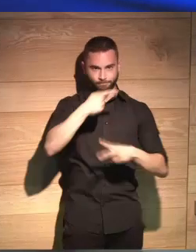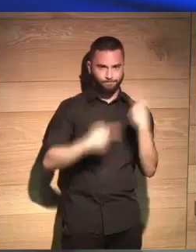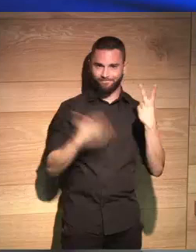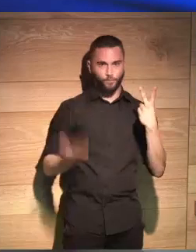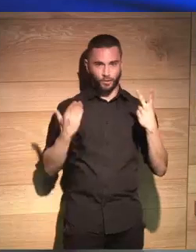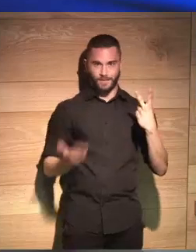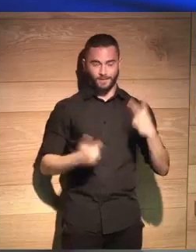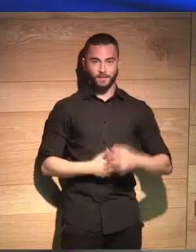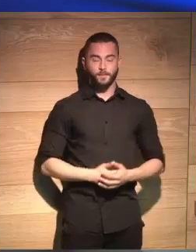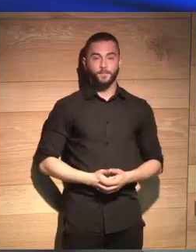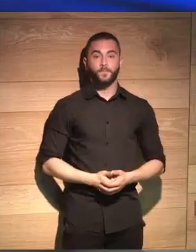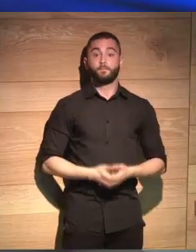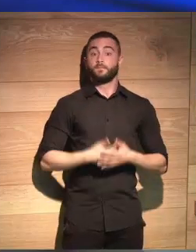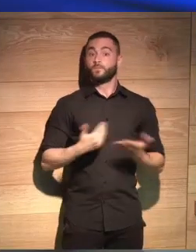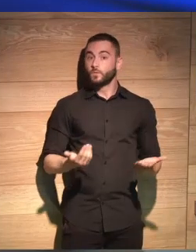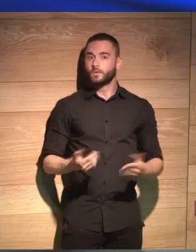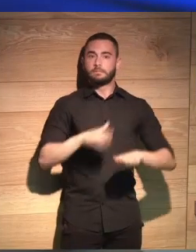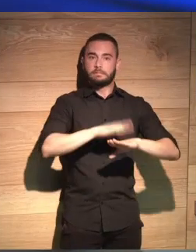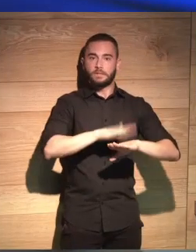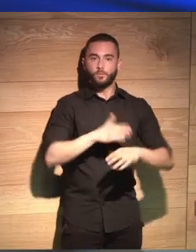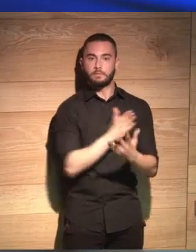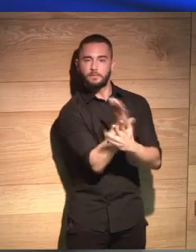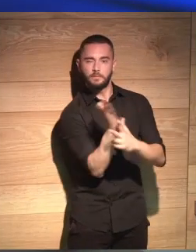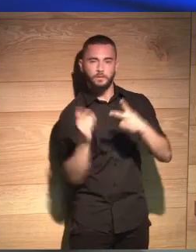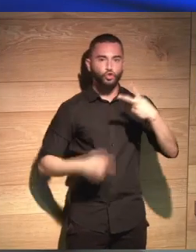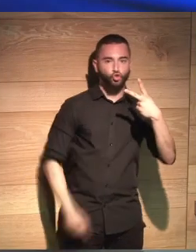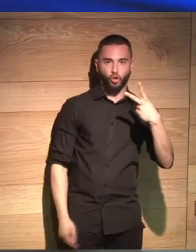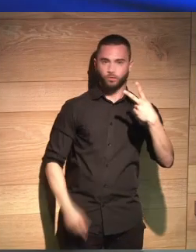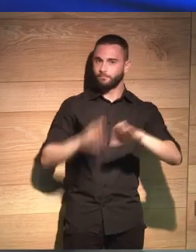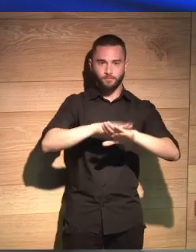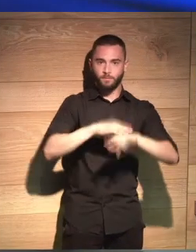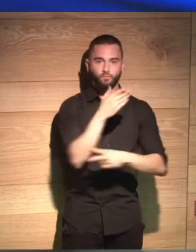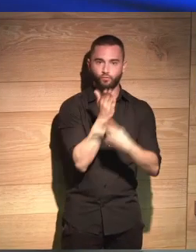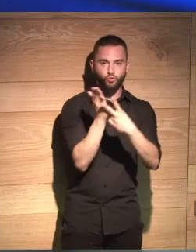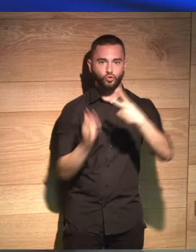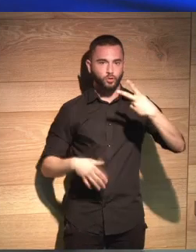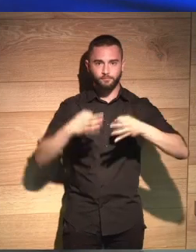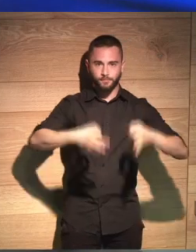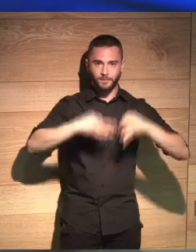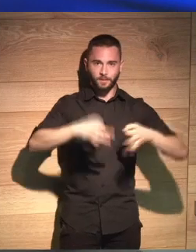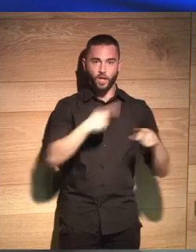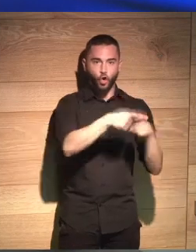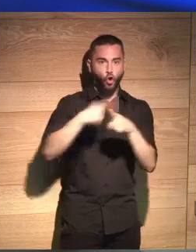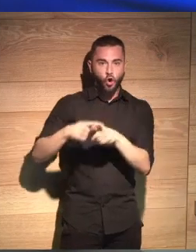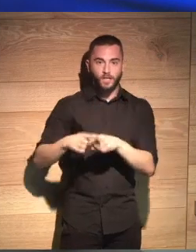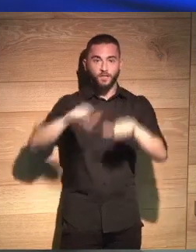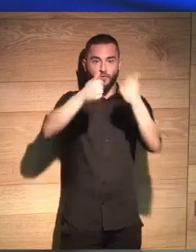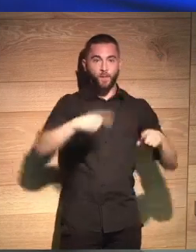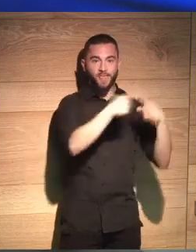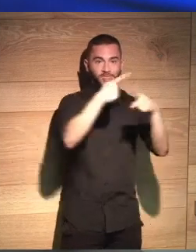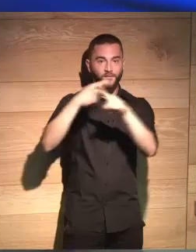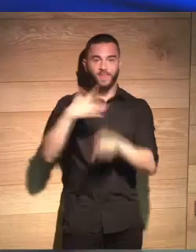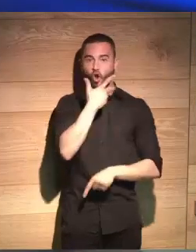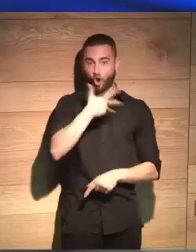Así podremos tener por lo menos dos versiones de todo y llegaremos a conocer las cosas de